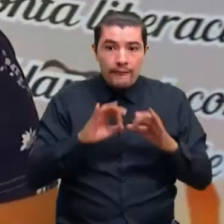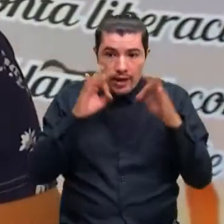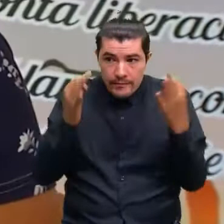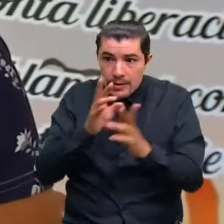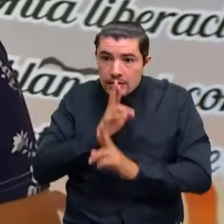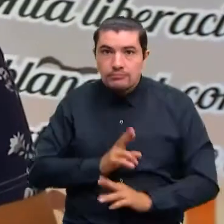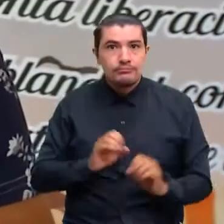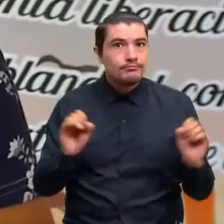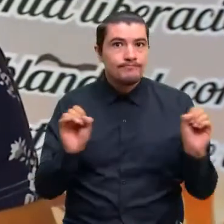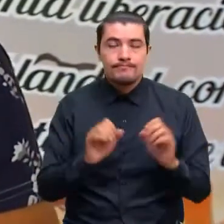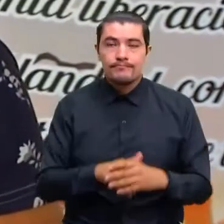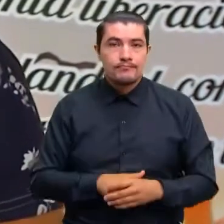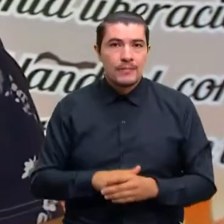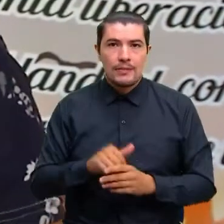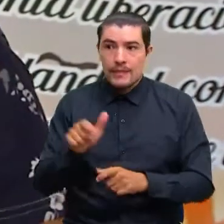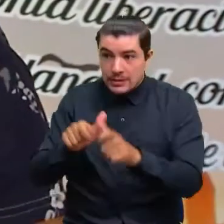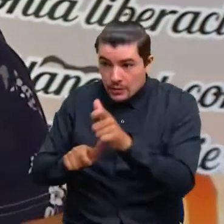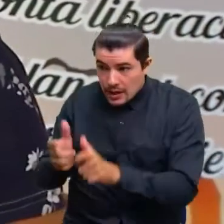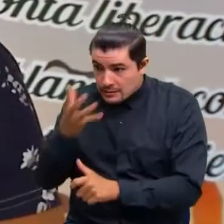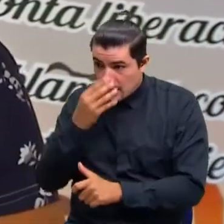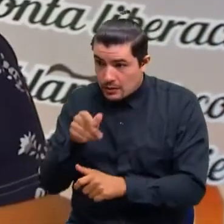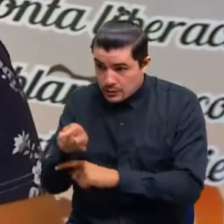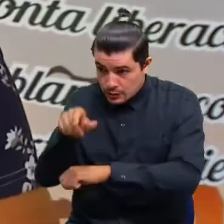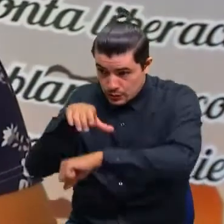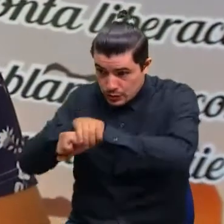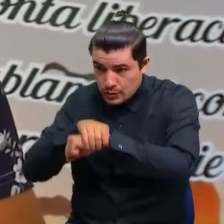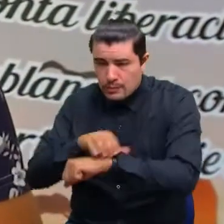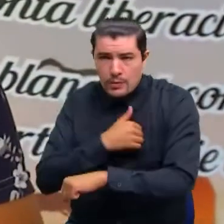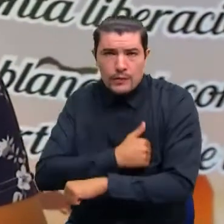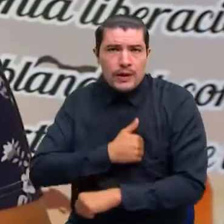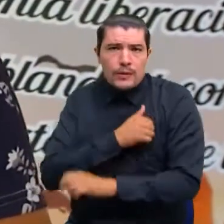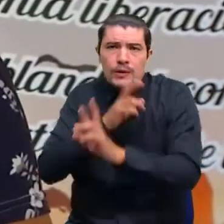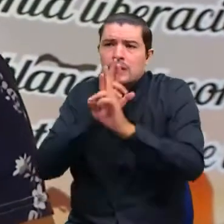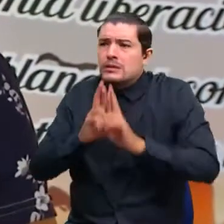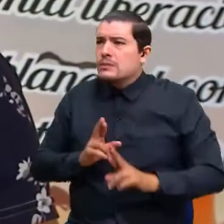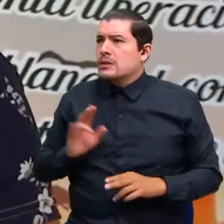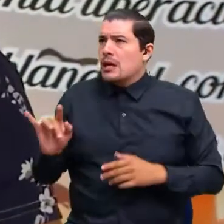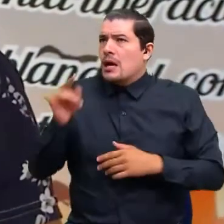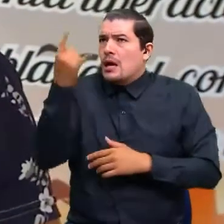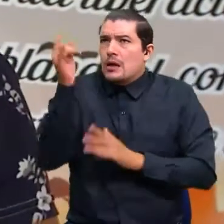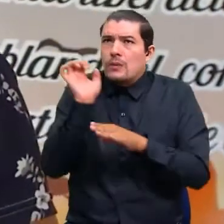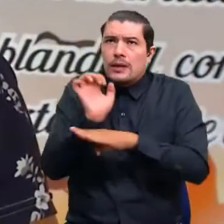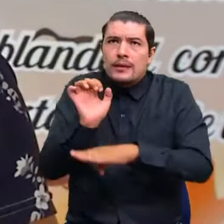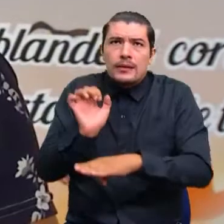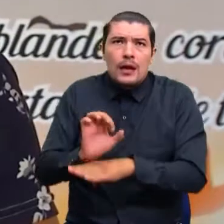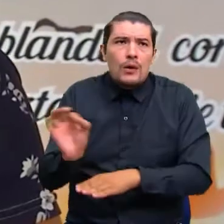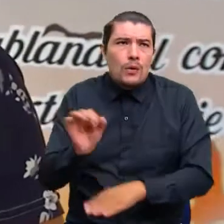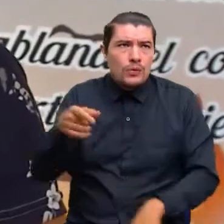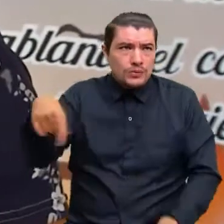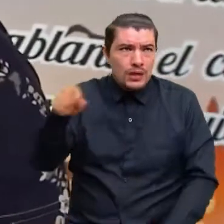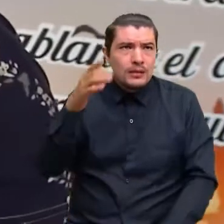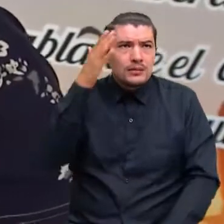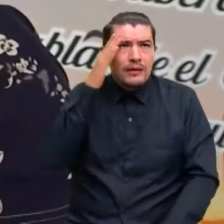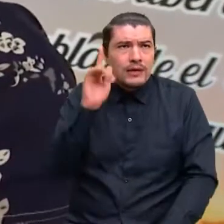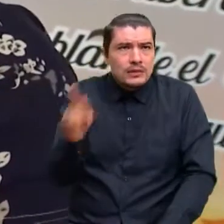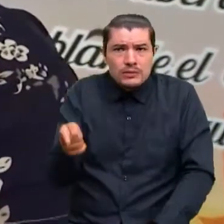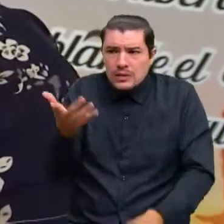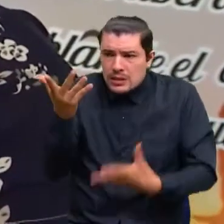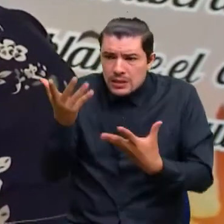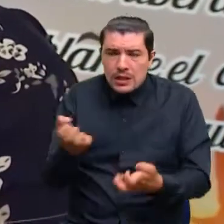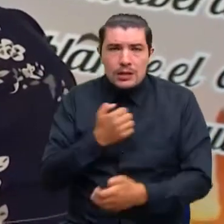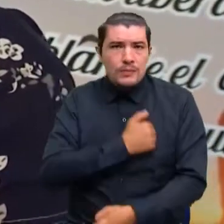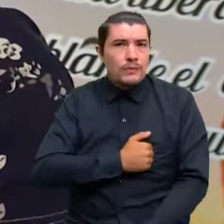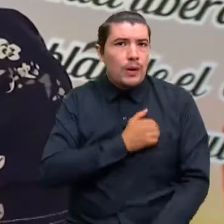por favor se pronuncien a alguna entidad, a ellos que saben qué es lo que quieren,